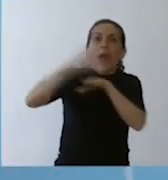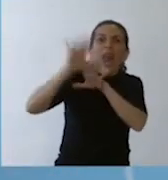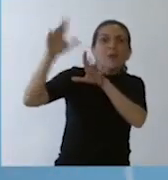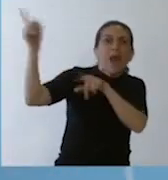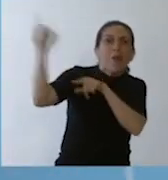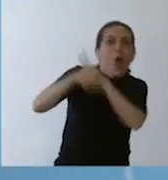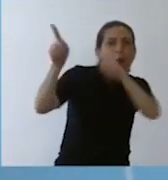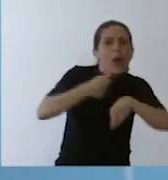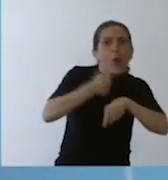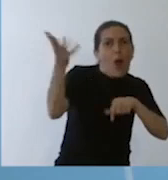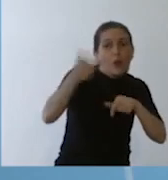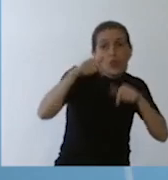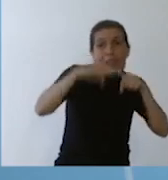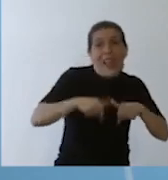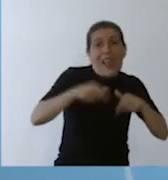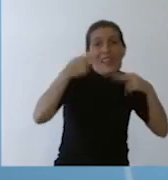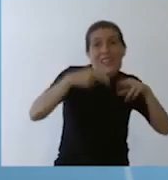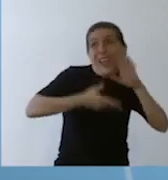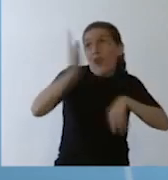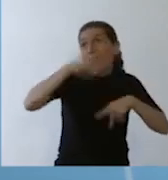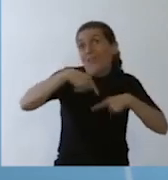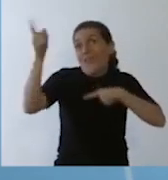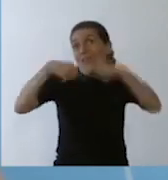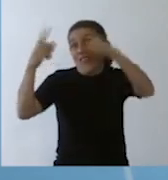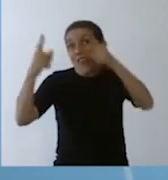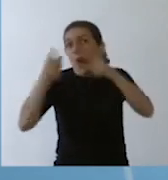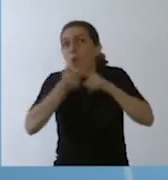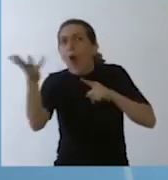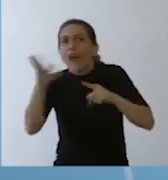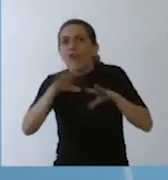volver dentro de los 30 días hacia el país.